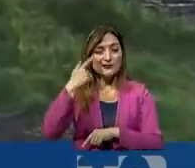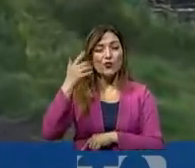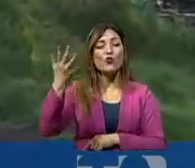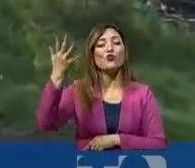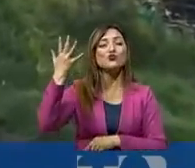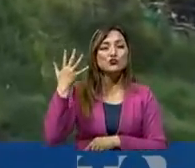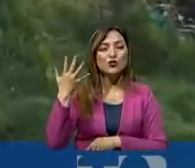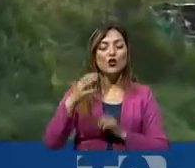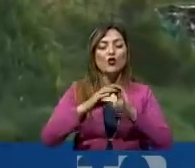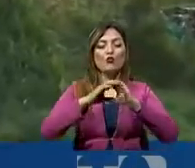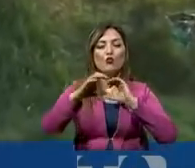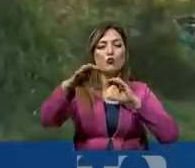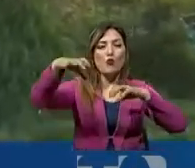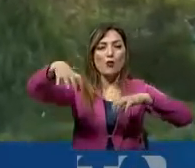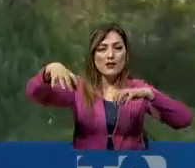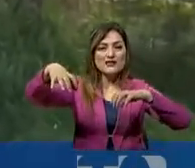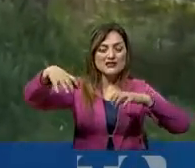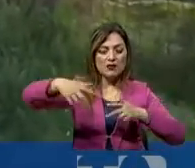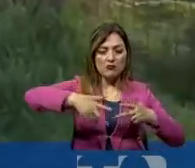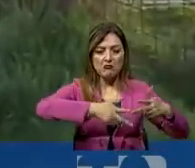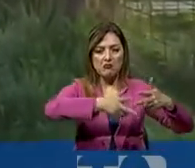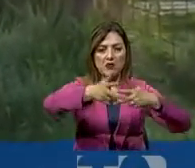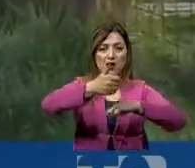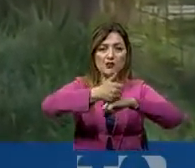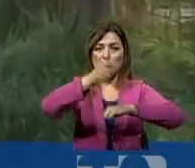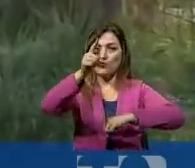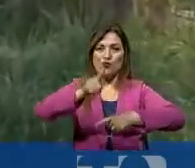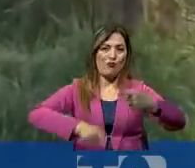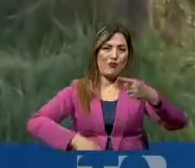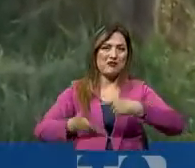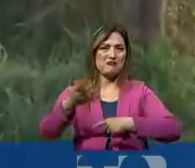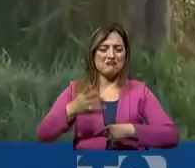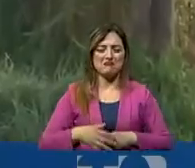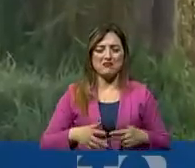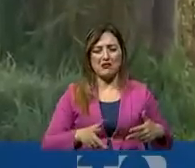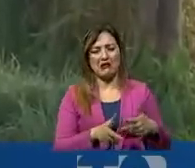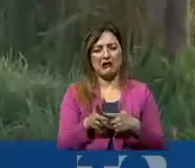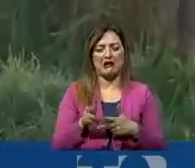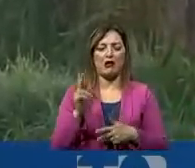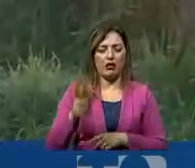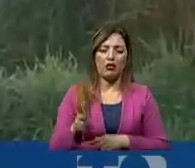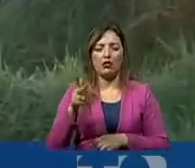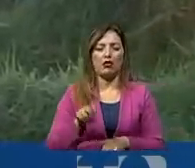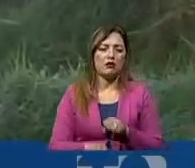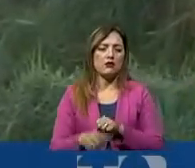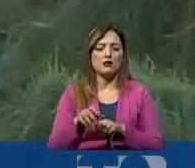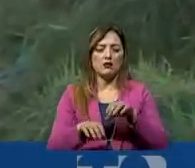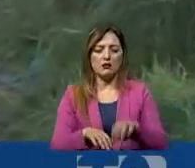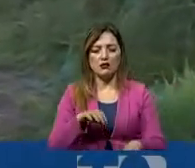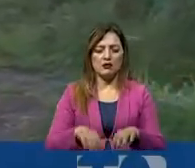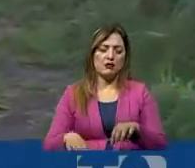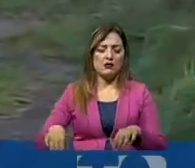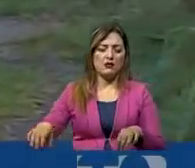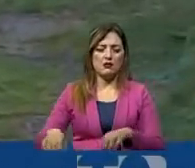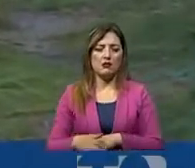ya los buses interprovinciales, cuando ellos no están autorizados a pasar por aquí. Nos tienen las calles que son de nuestro barrio, son adoquinadas y